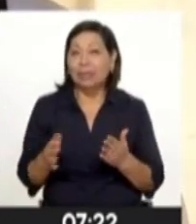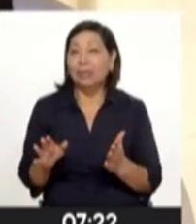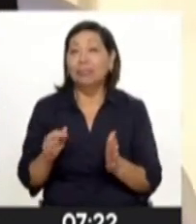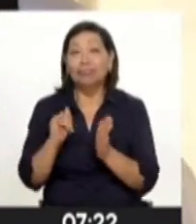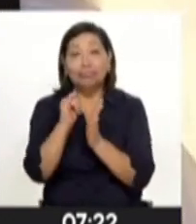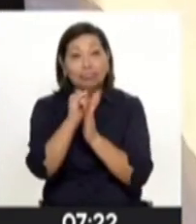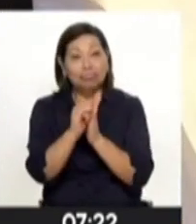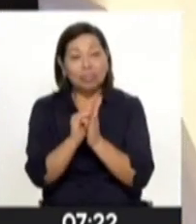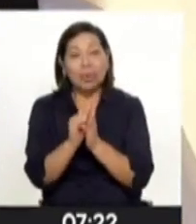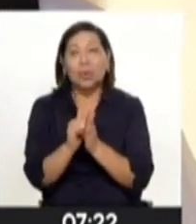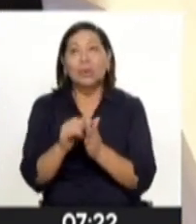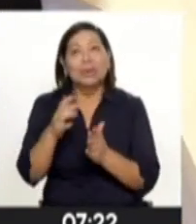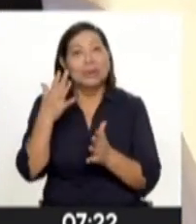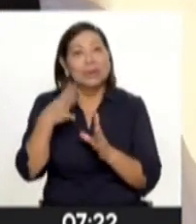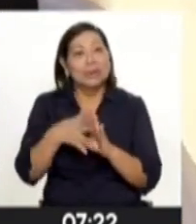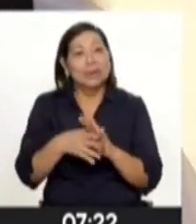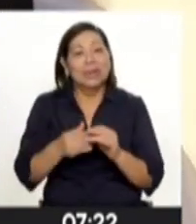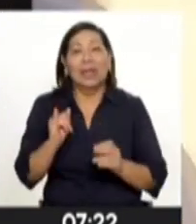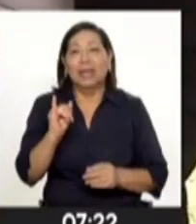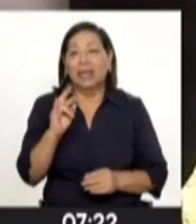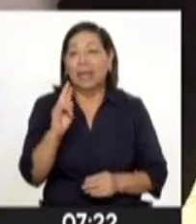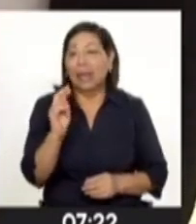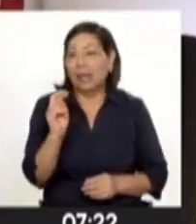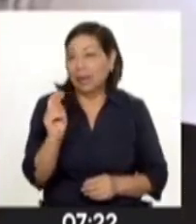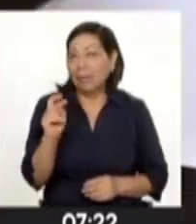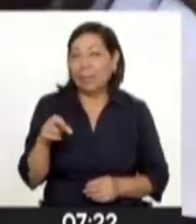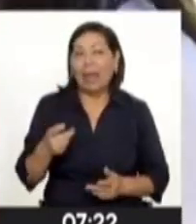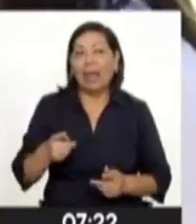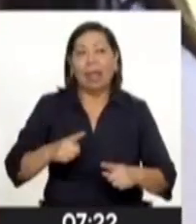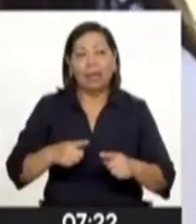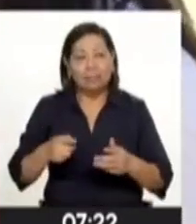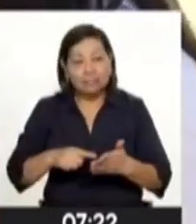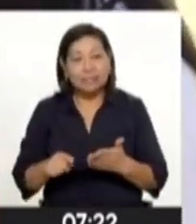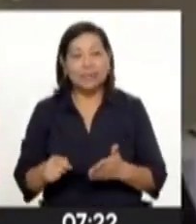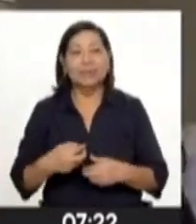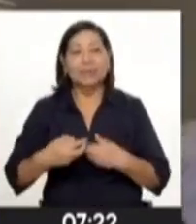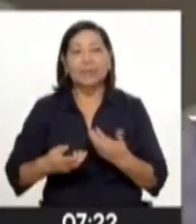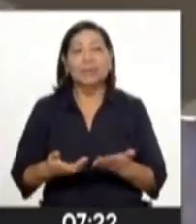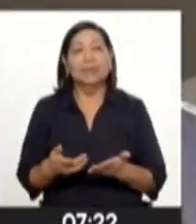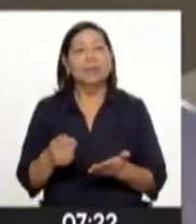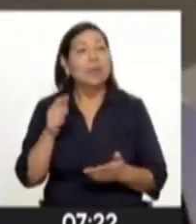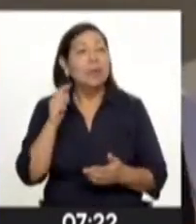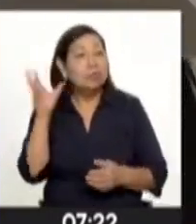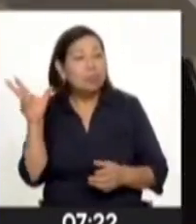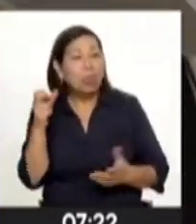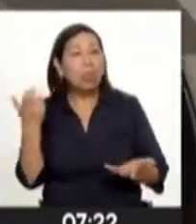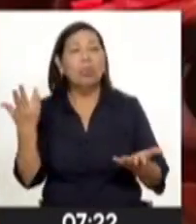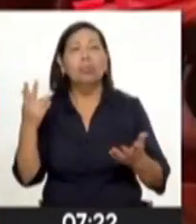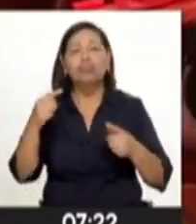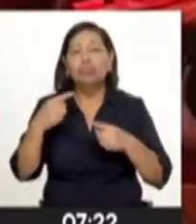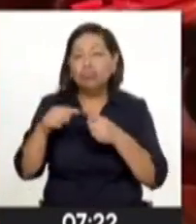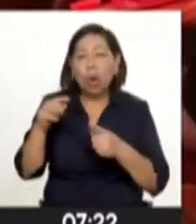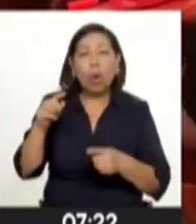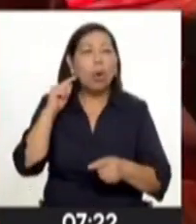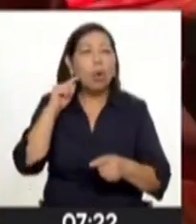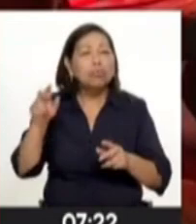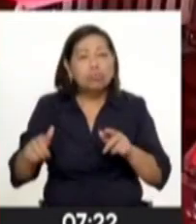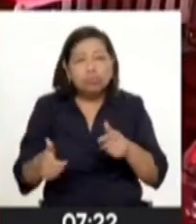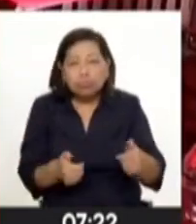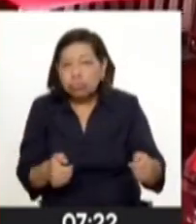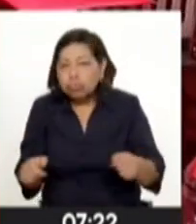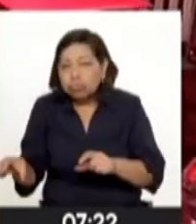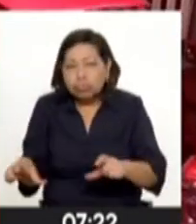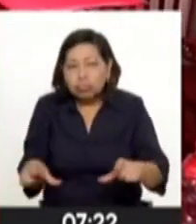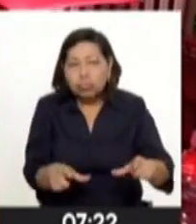cobertura épica de IRTP Perú. Directores de cámara, productores, luminitos, profesionales técnicos, sonidistas, técnicos de